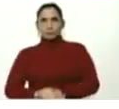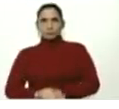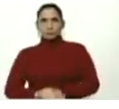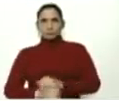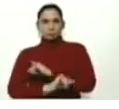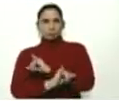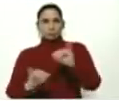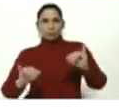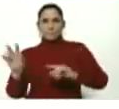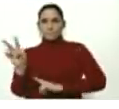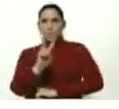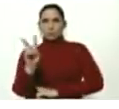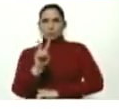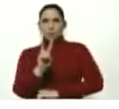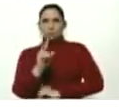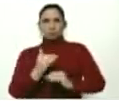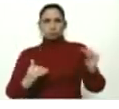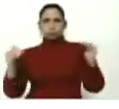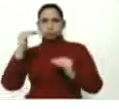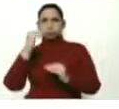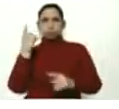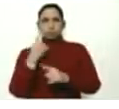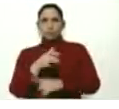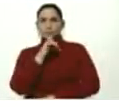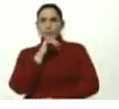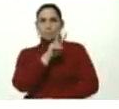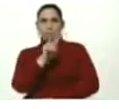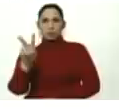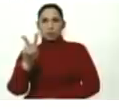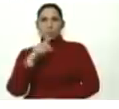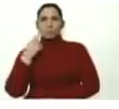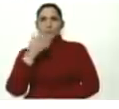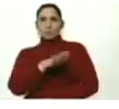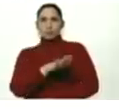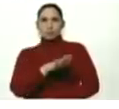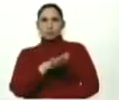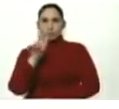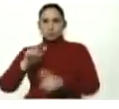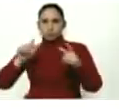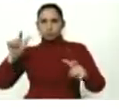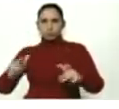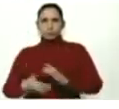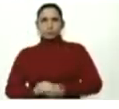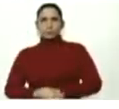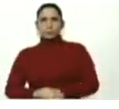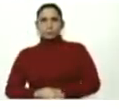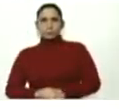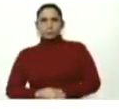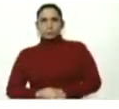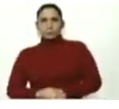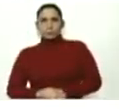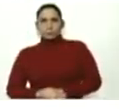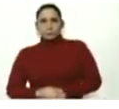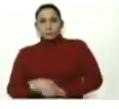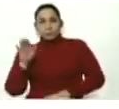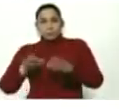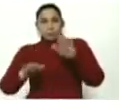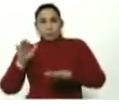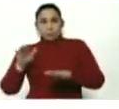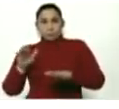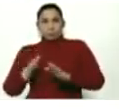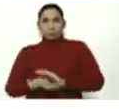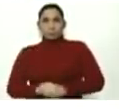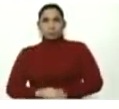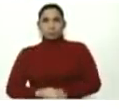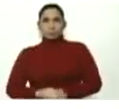ya Venezuela debe reportar 22 personas fallecidas. Aún y a pesar de